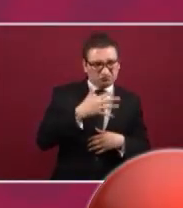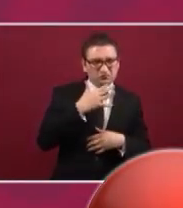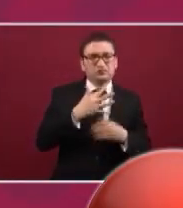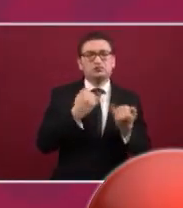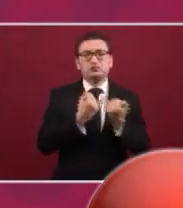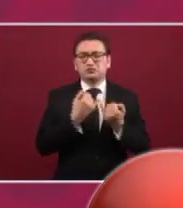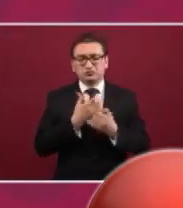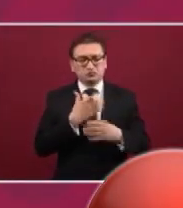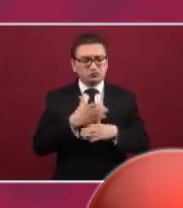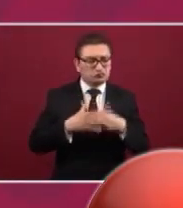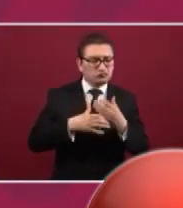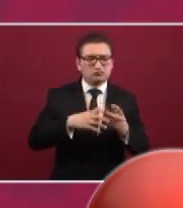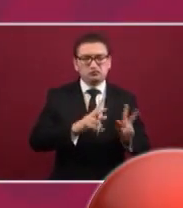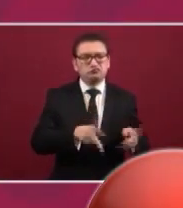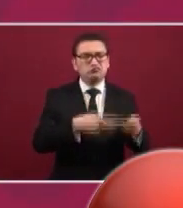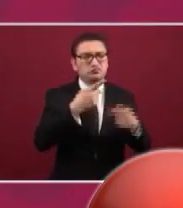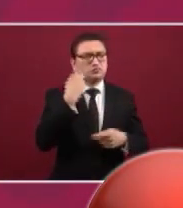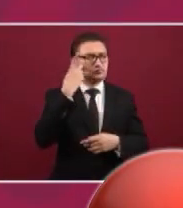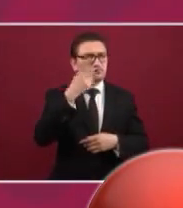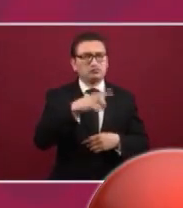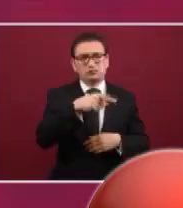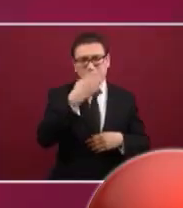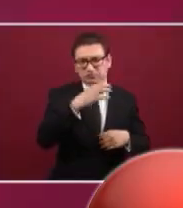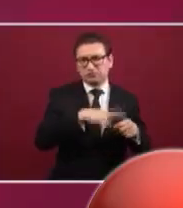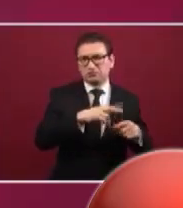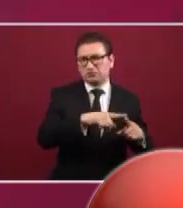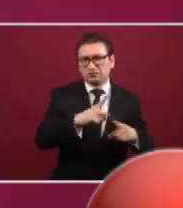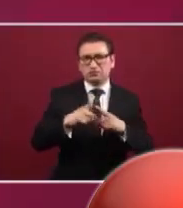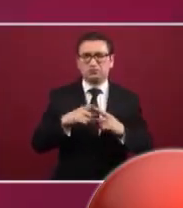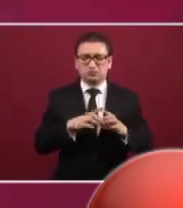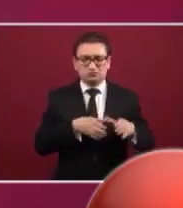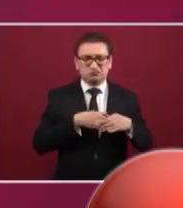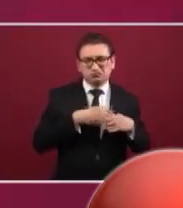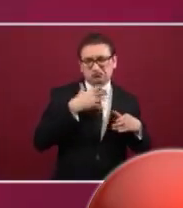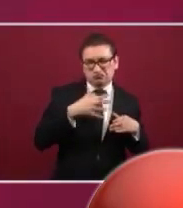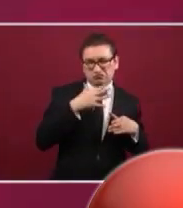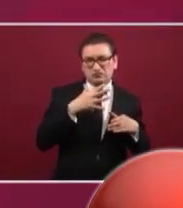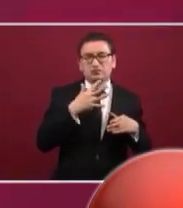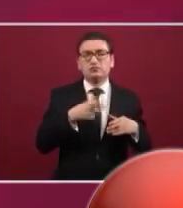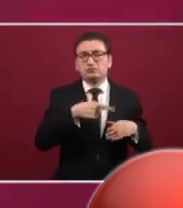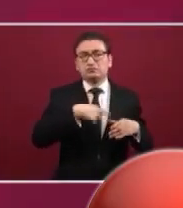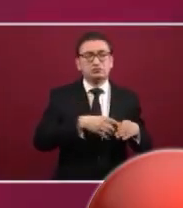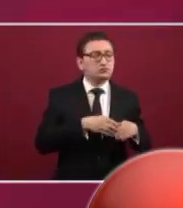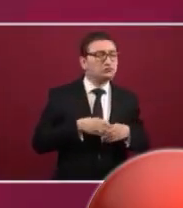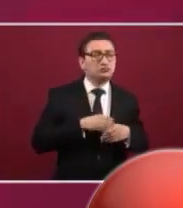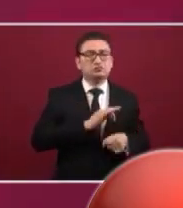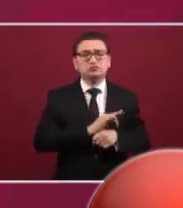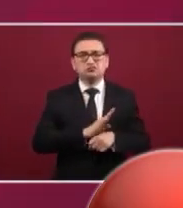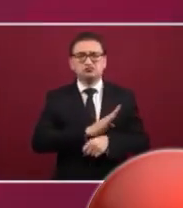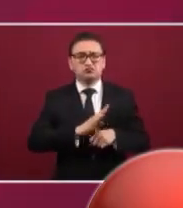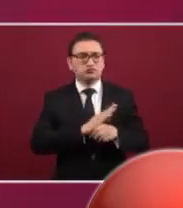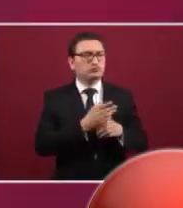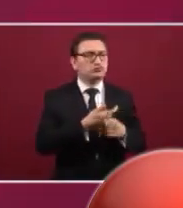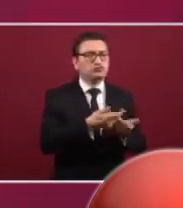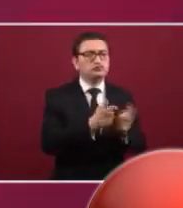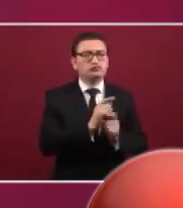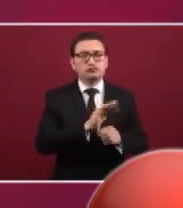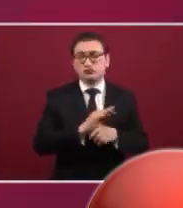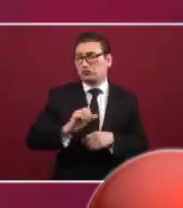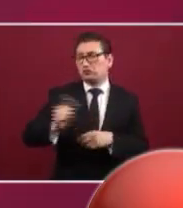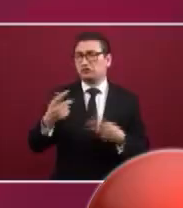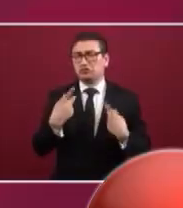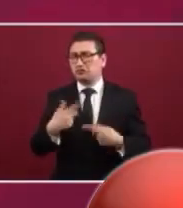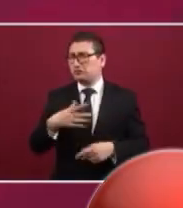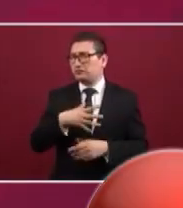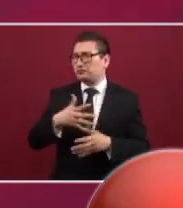privatización, corrupción, beneficio para una minoría a costa del sufrimiento